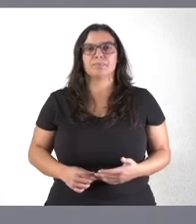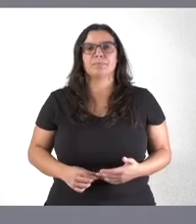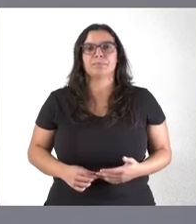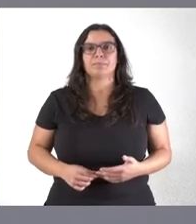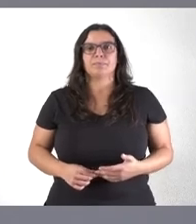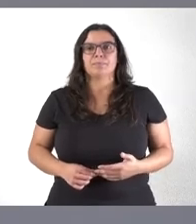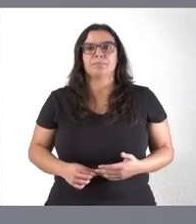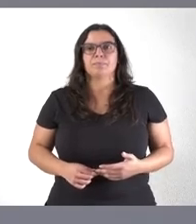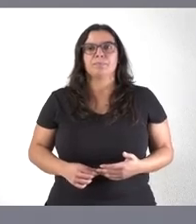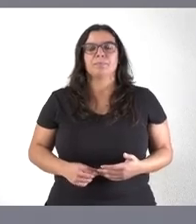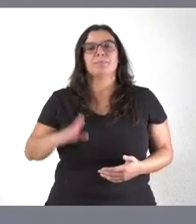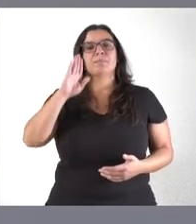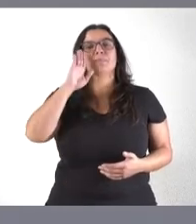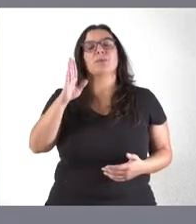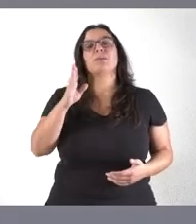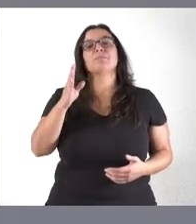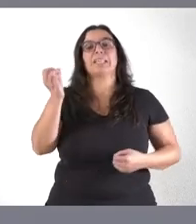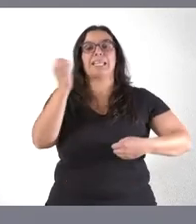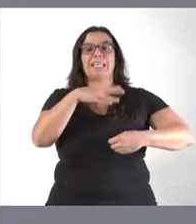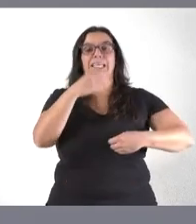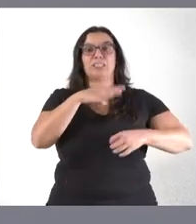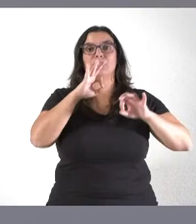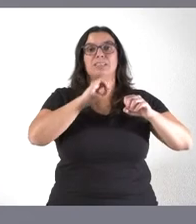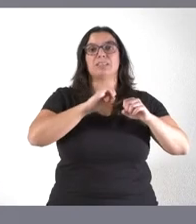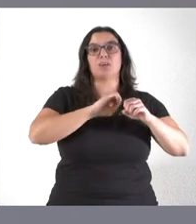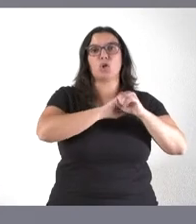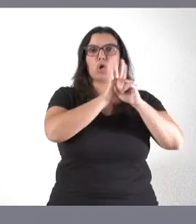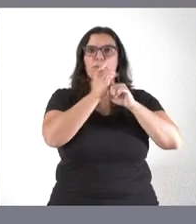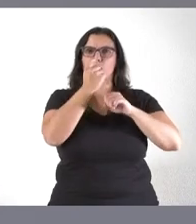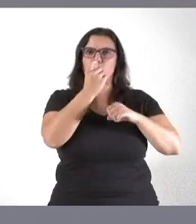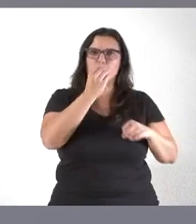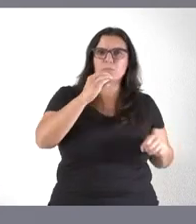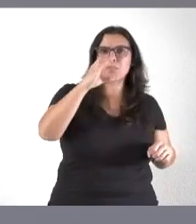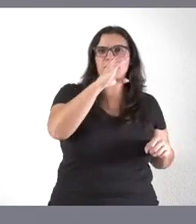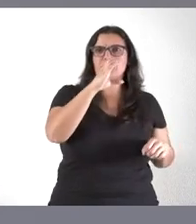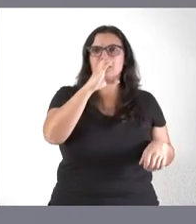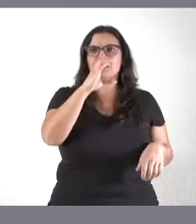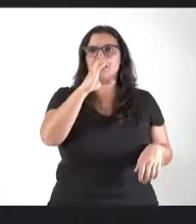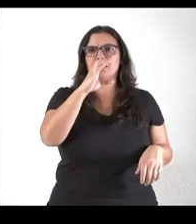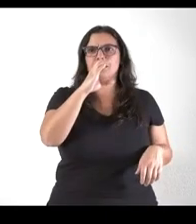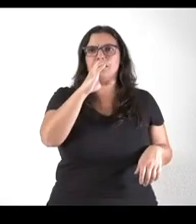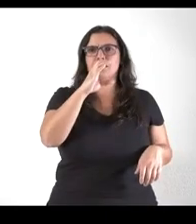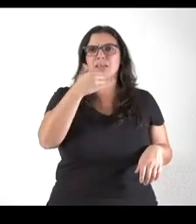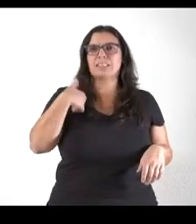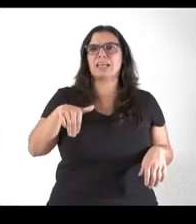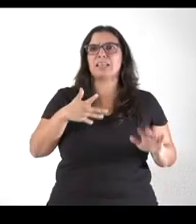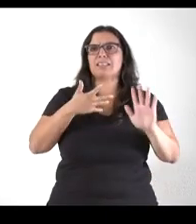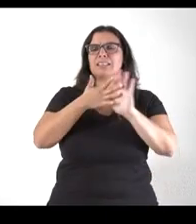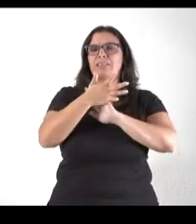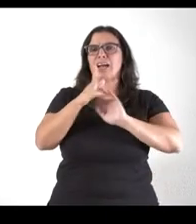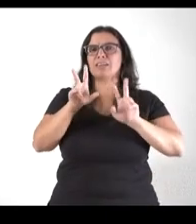Hola Hay un ligero incremento de los ingresos no sé si se ha hablado de esto Si hay bueno si estamos ya dentro de la nueva nueva nueva